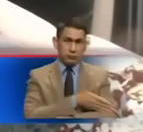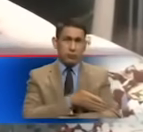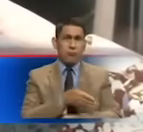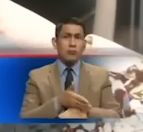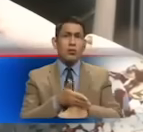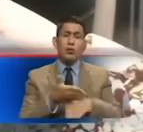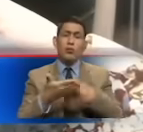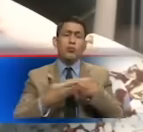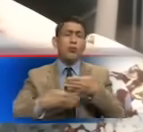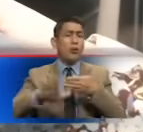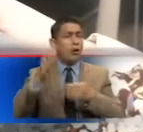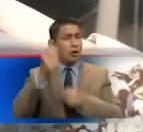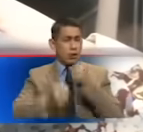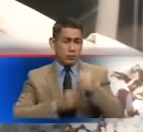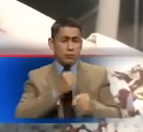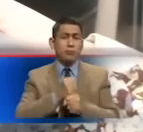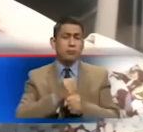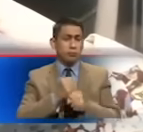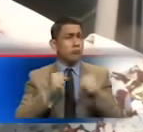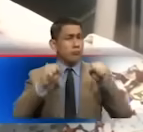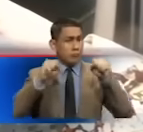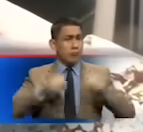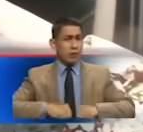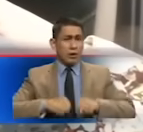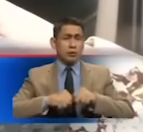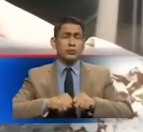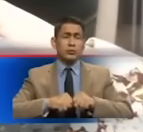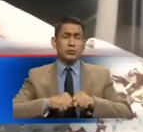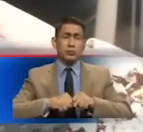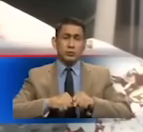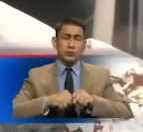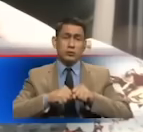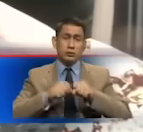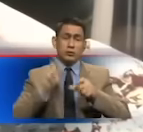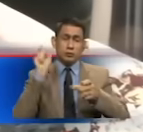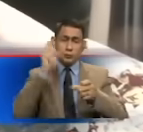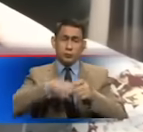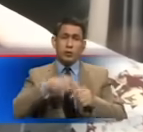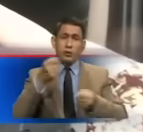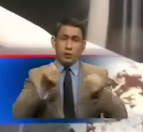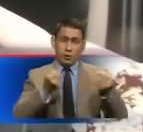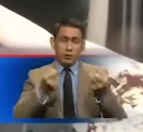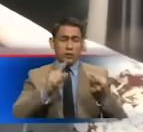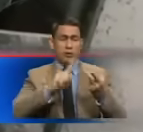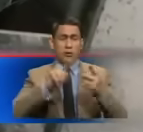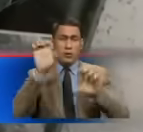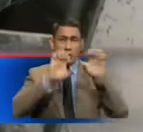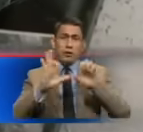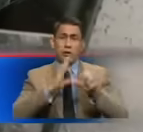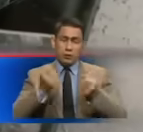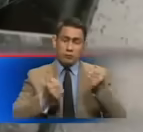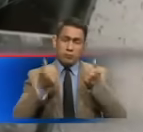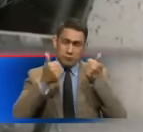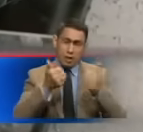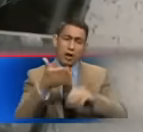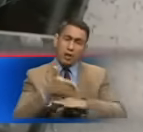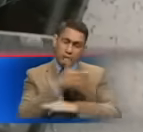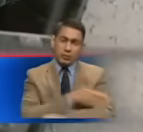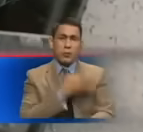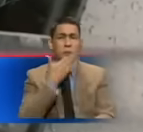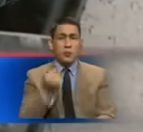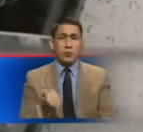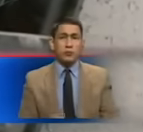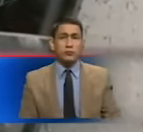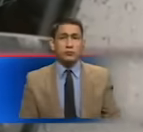calendario todo el año, tenemos para el tiempo suficiente para poderlo hacer, ¿sí? Entonces yo le veo muy bien a esto, ¿sí? Sí, es importante comenzar el